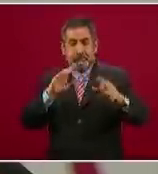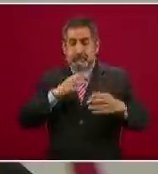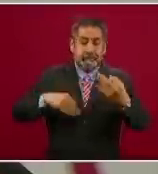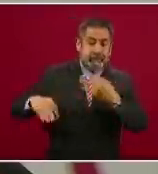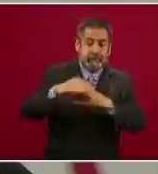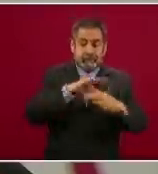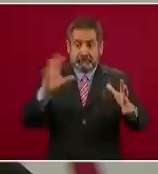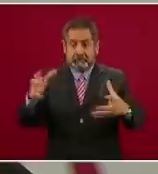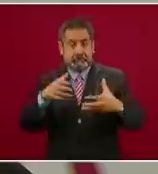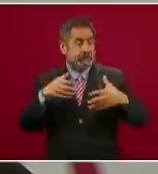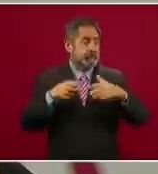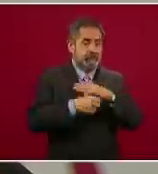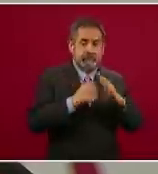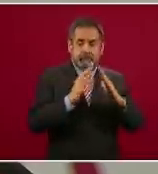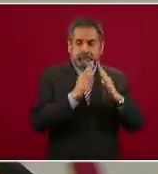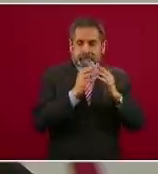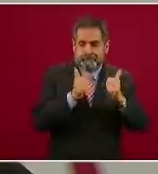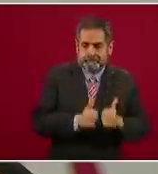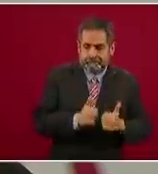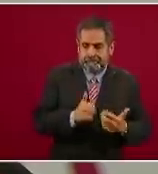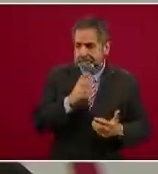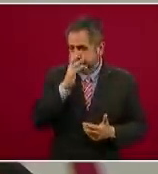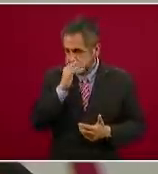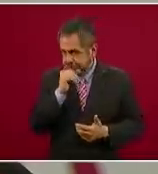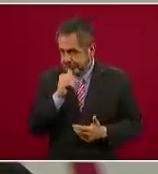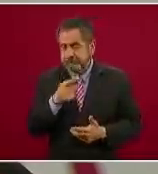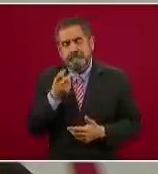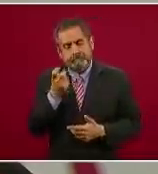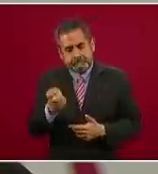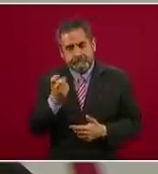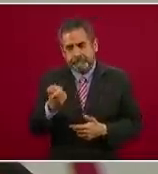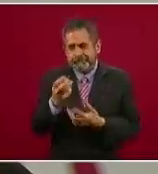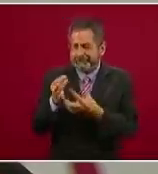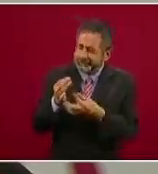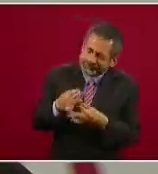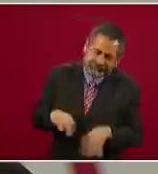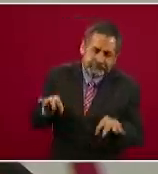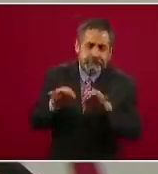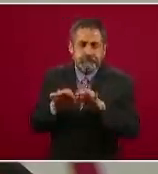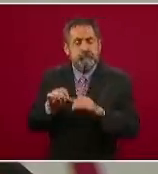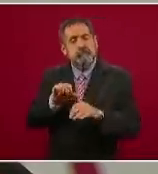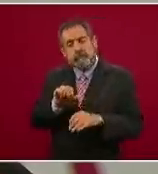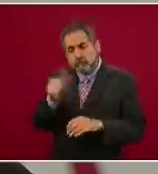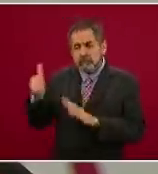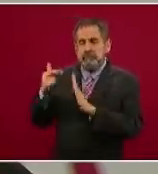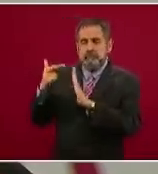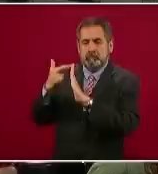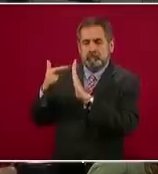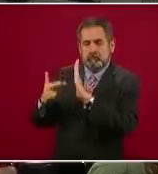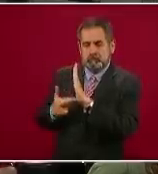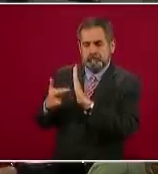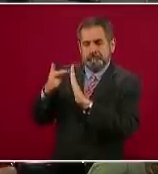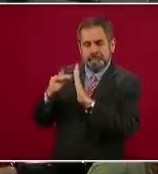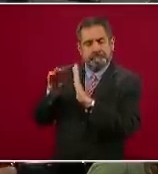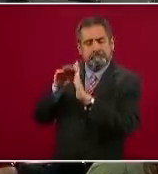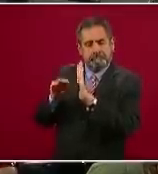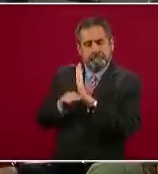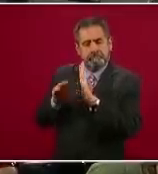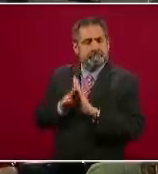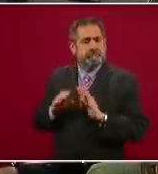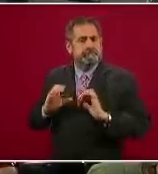si desarrollaran la enfermedad. Y entonces aquí son mucho más importantes otras medidas de